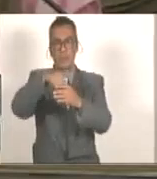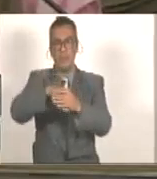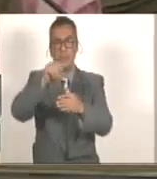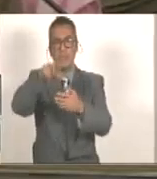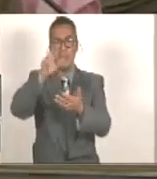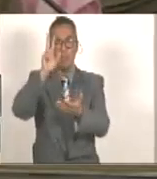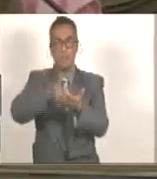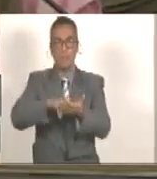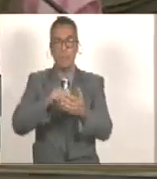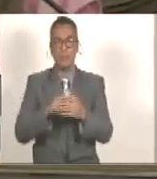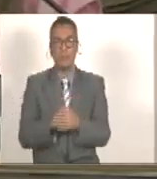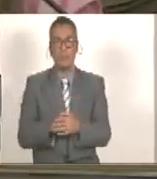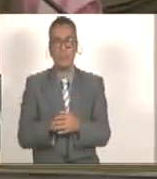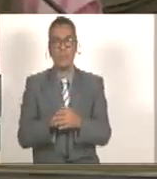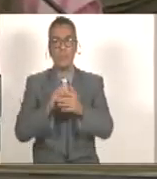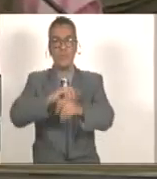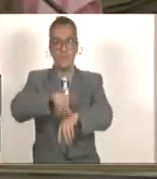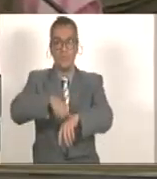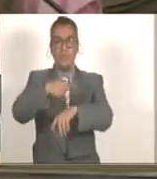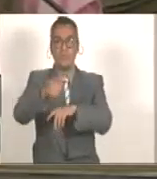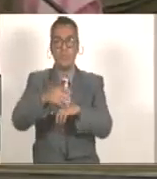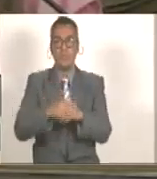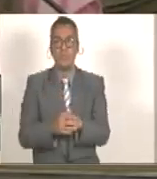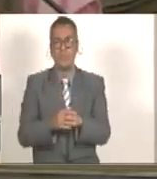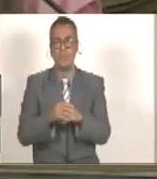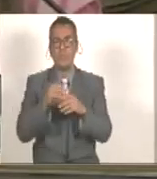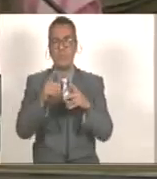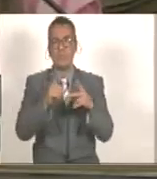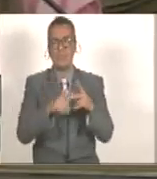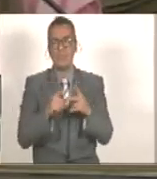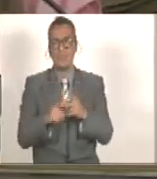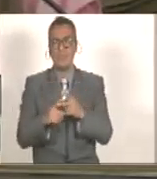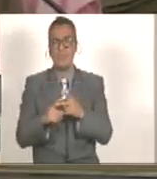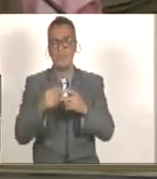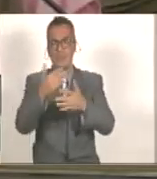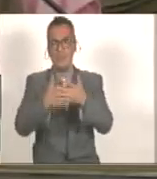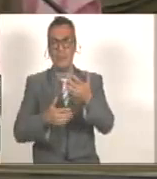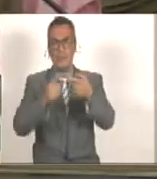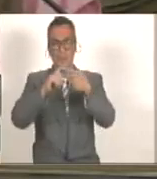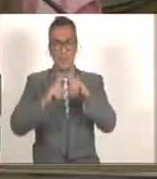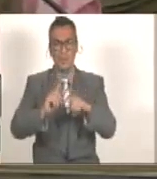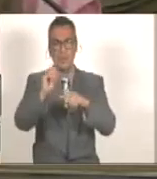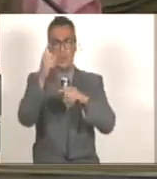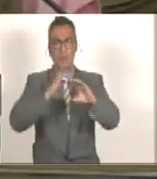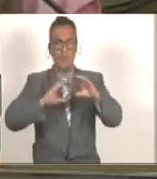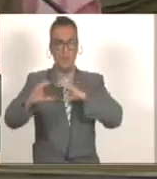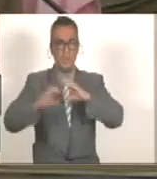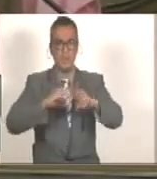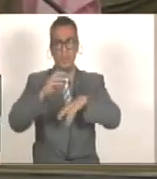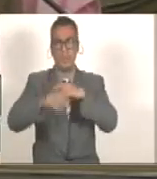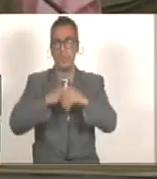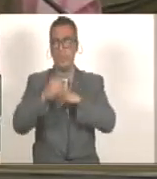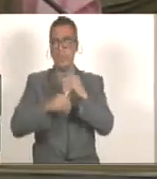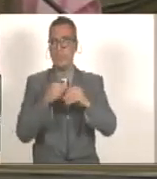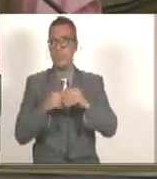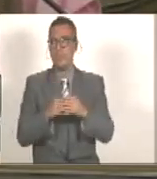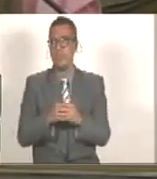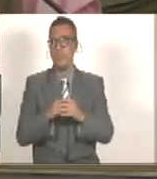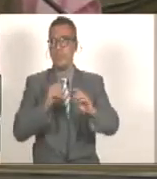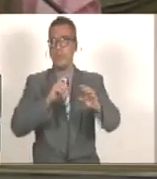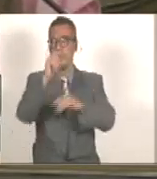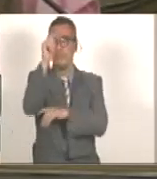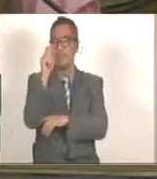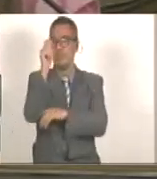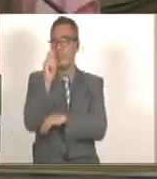resultaron aprobadas. A continuación, el presidente ordenó dar lectura a las cuentas. Primero, comunicaciones suscritas por los ciudadanos diputados y